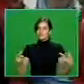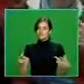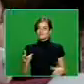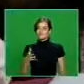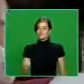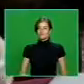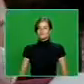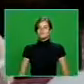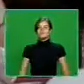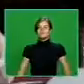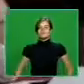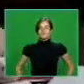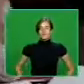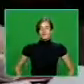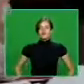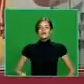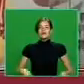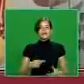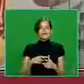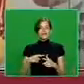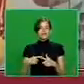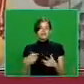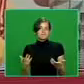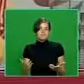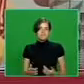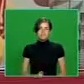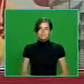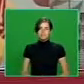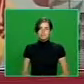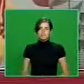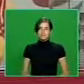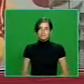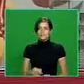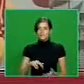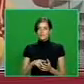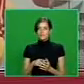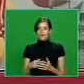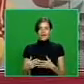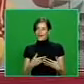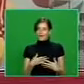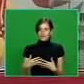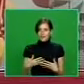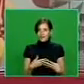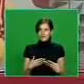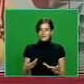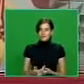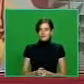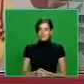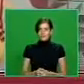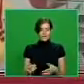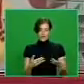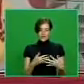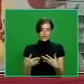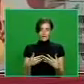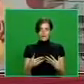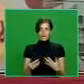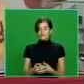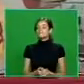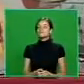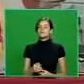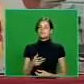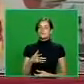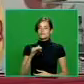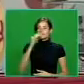más entonces fíjense Ustedes es es una guerra